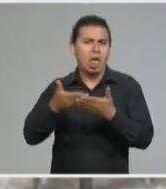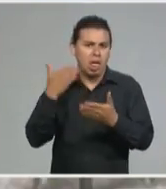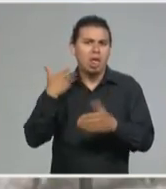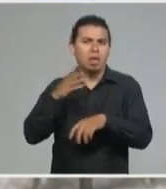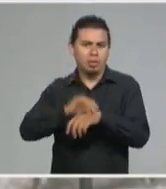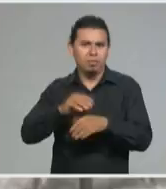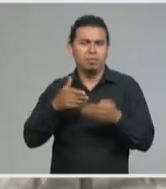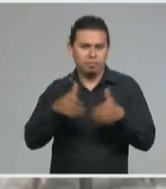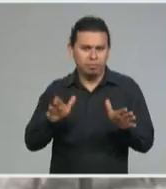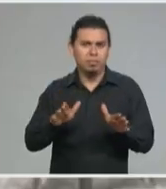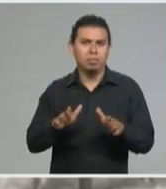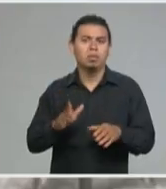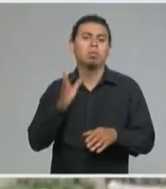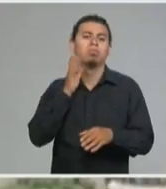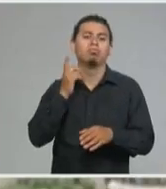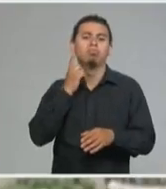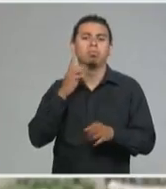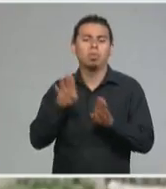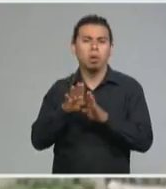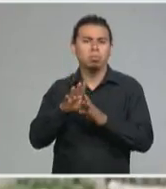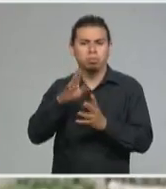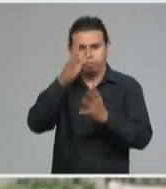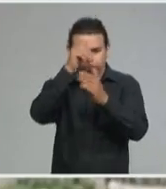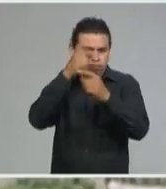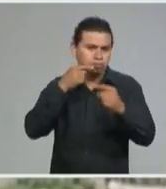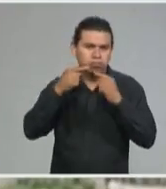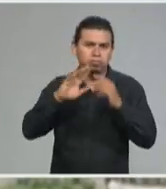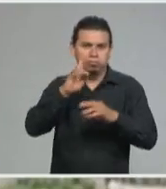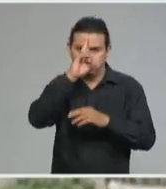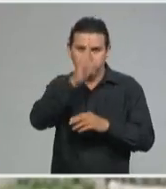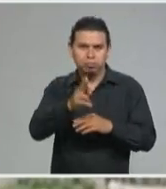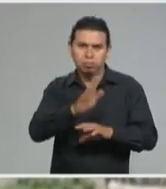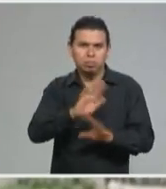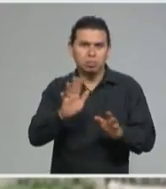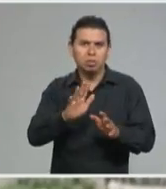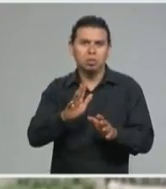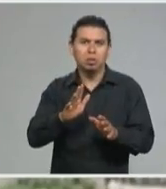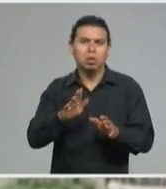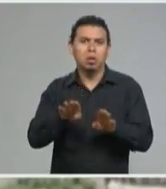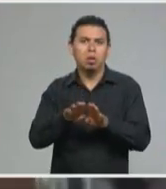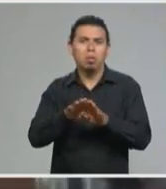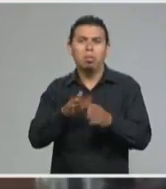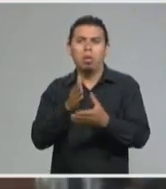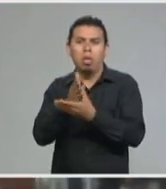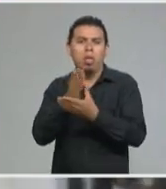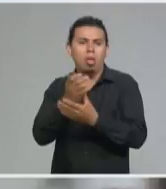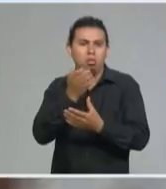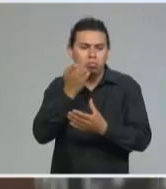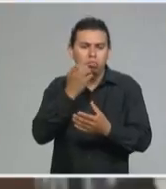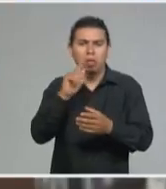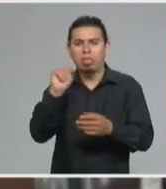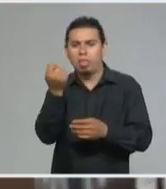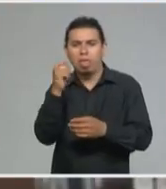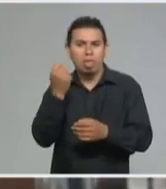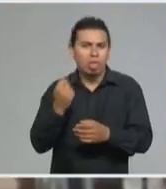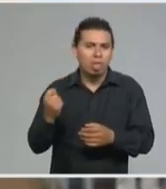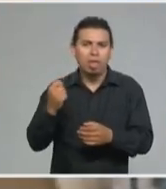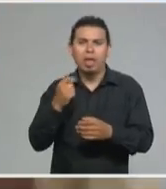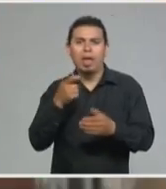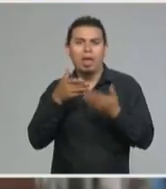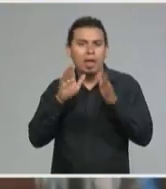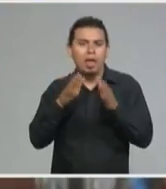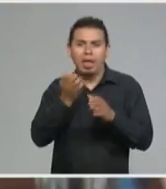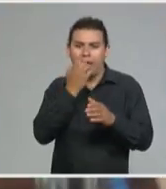por la Duma, la Cámara Baja del Parlamento, prohibirá el uso de redes privadas virtuales y otras tecnologías que permiten a